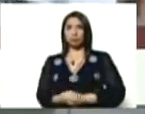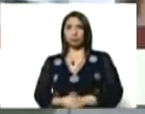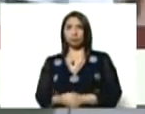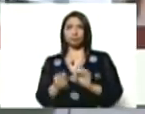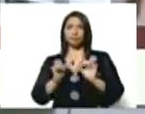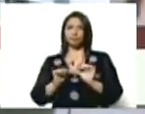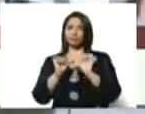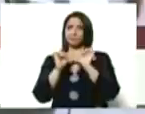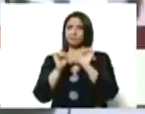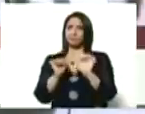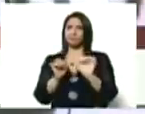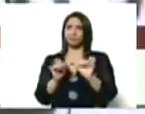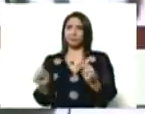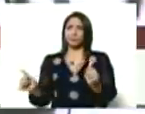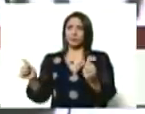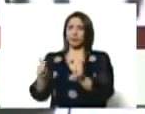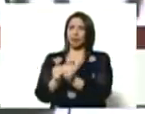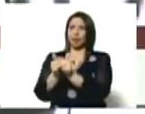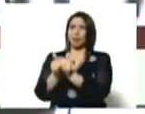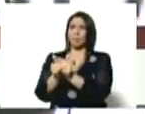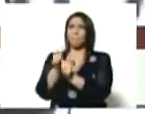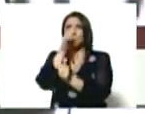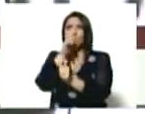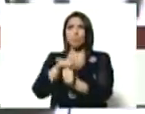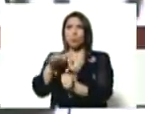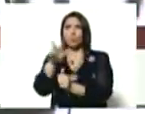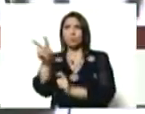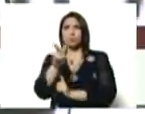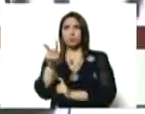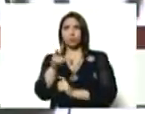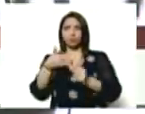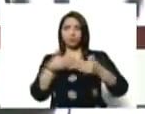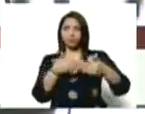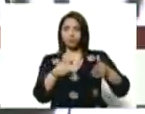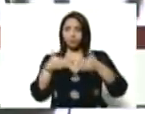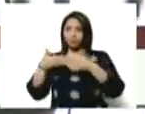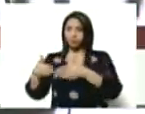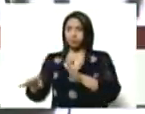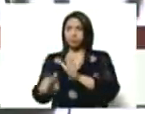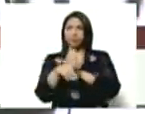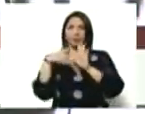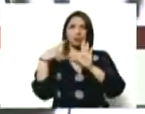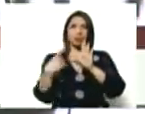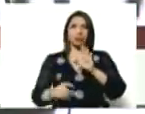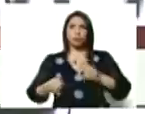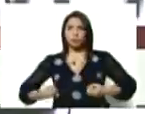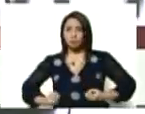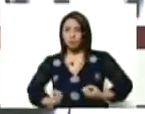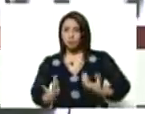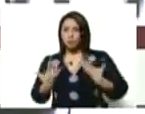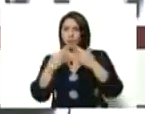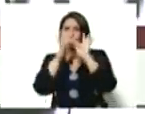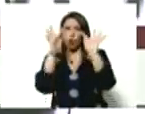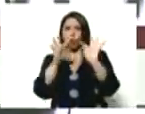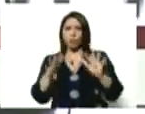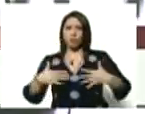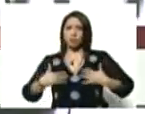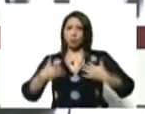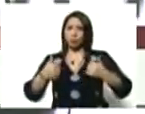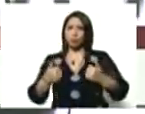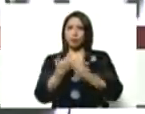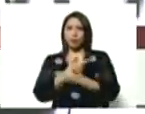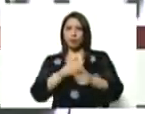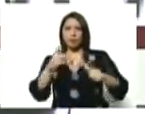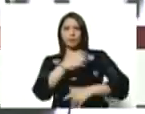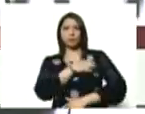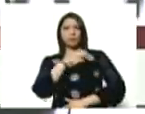seguirá al lado del pueblo venezolano para garantizar el derecho a expresarse de manera segura, libre,